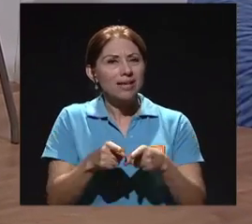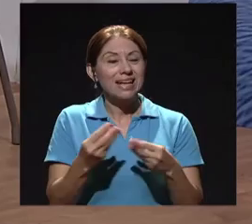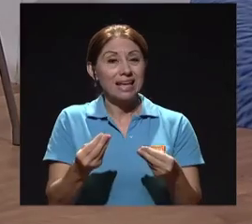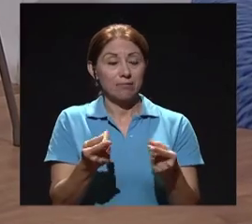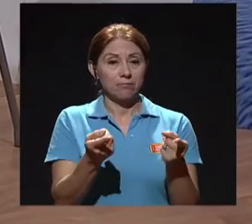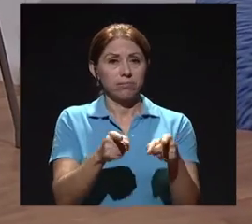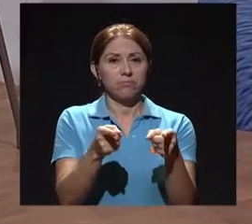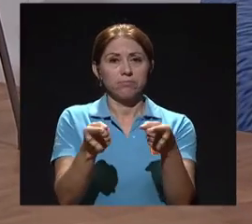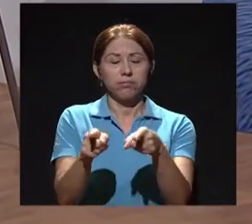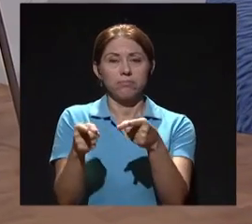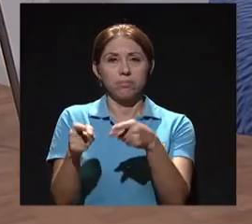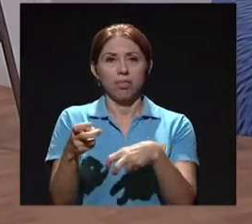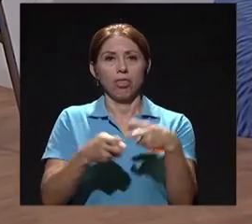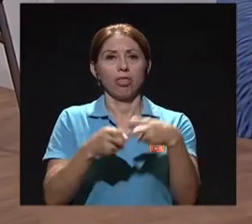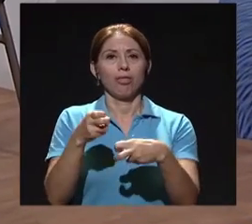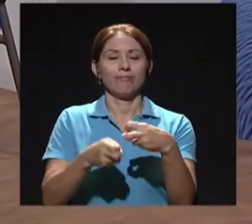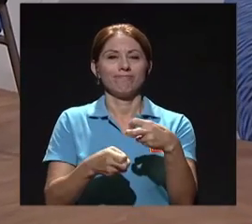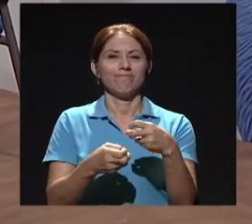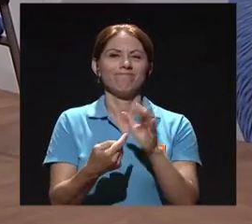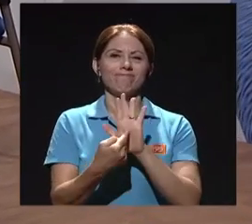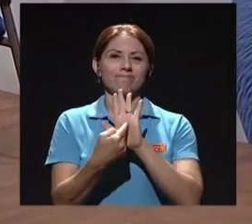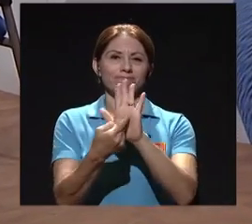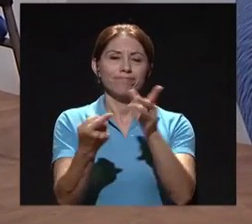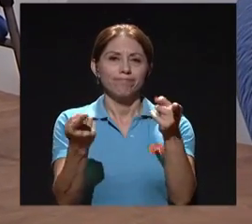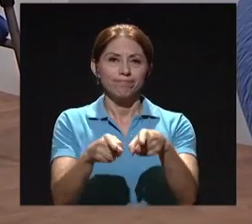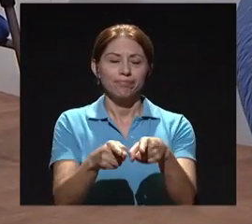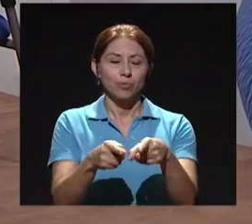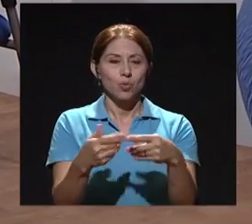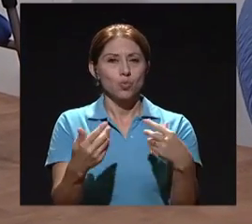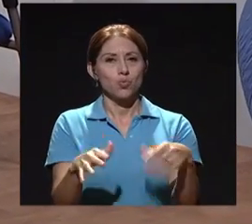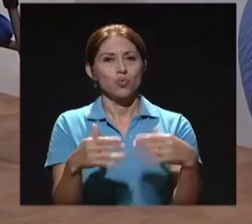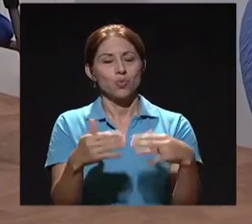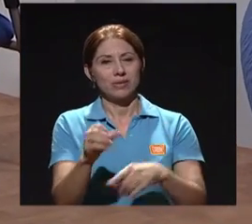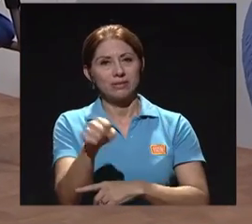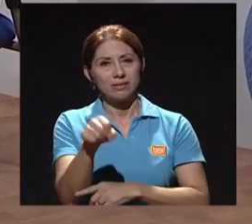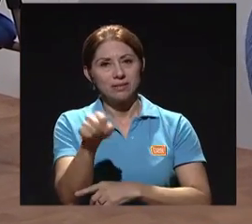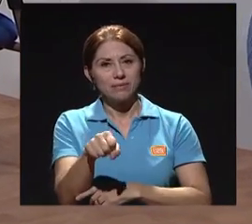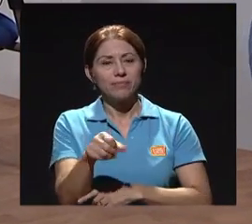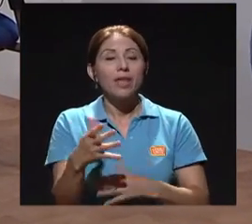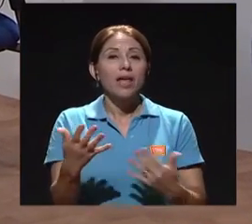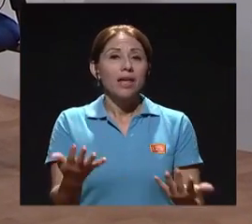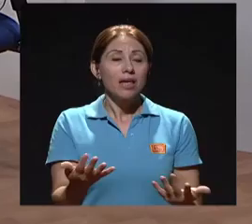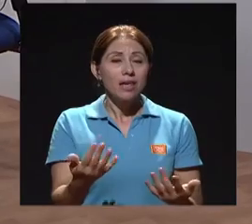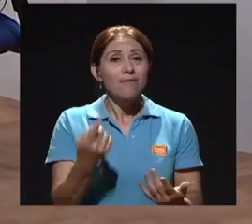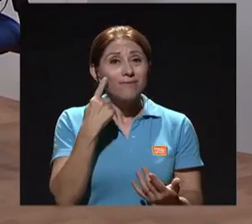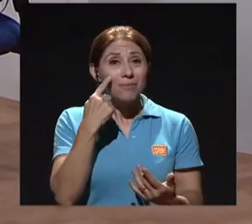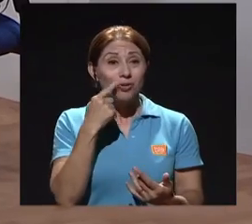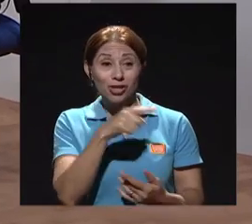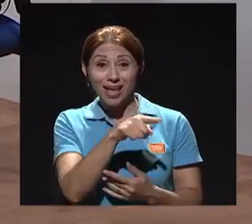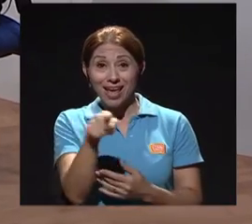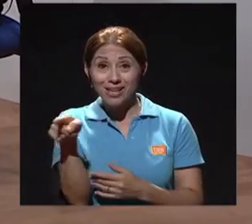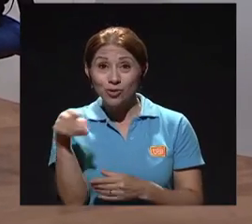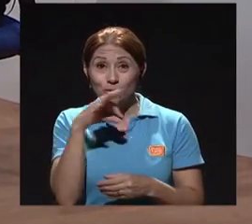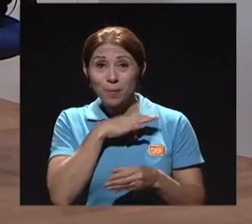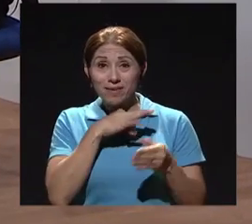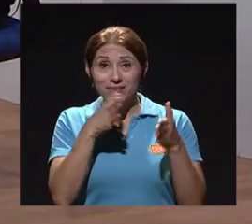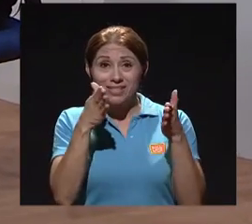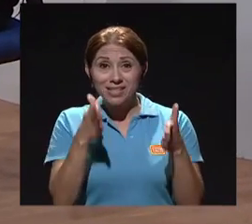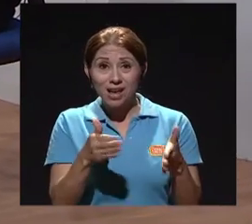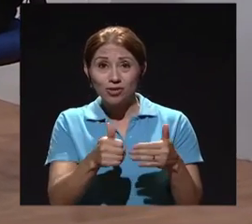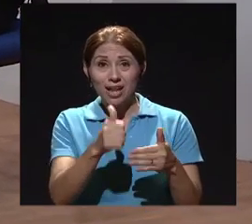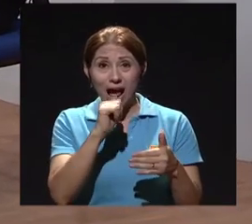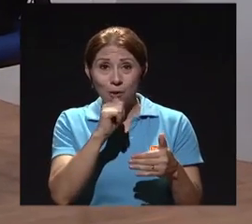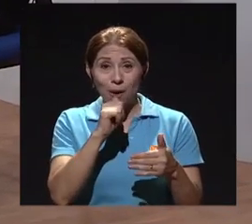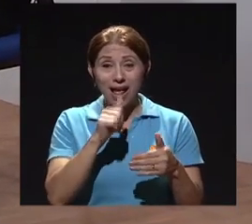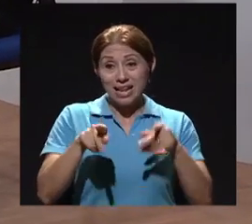conflictividad pues salen esas cosas a la luz si efectivamente y parece irónico que efectivamente esos beneficiarios del agua esos